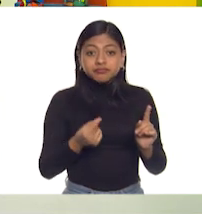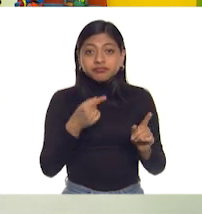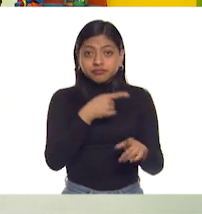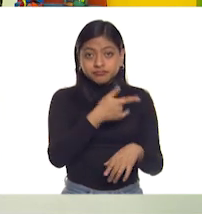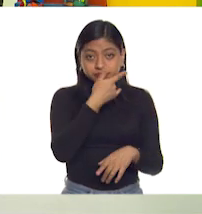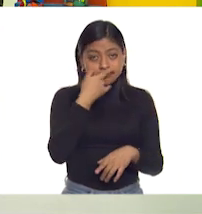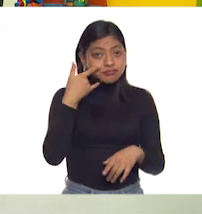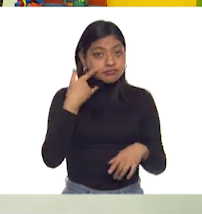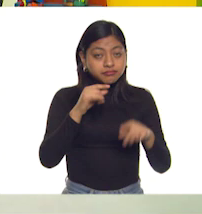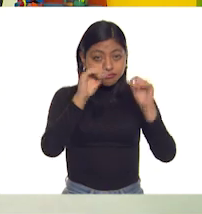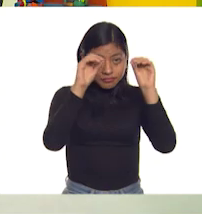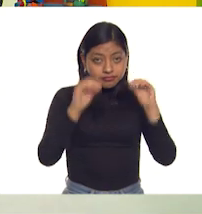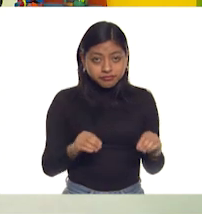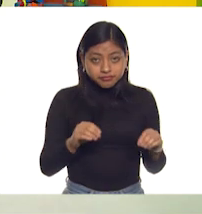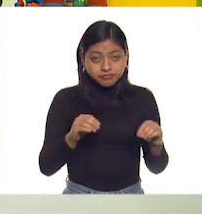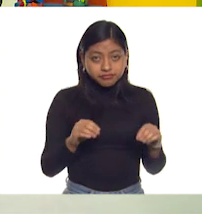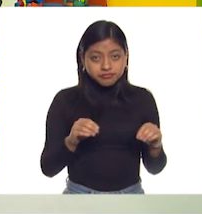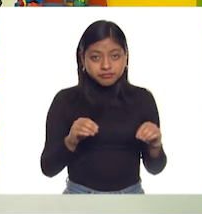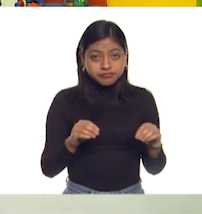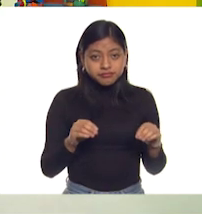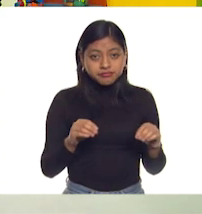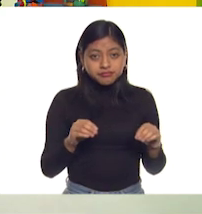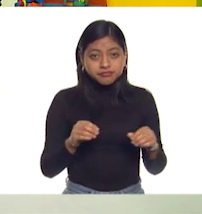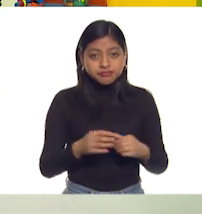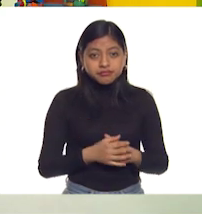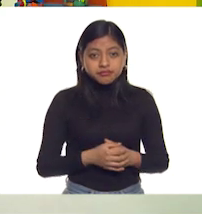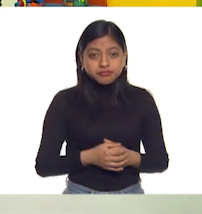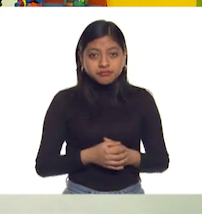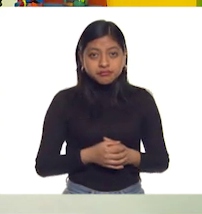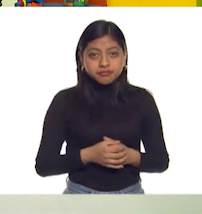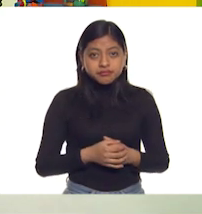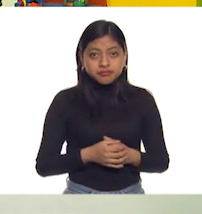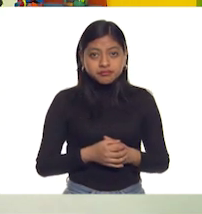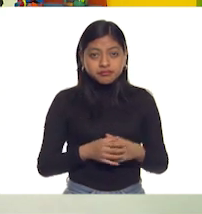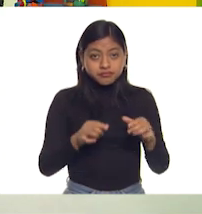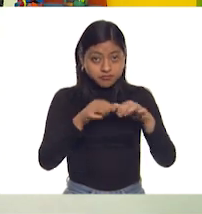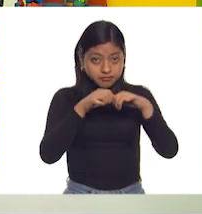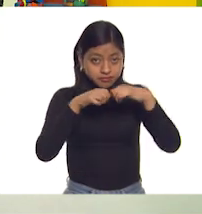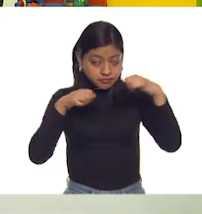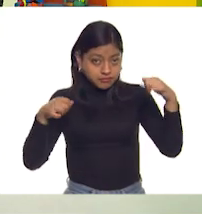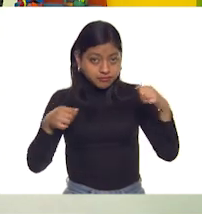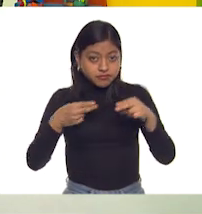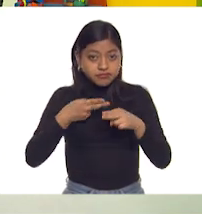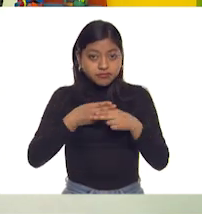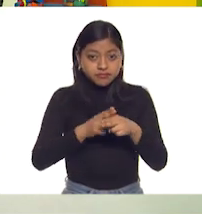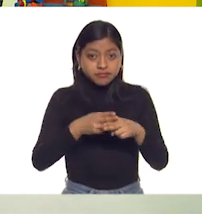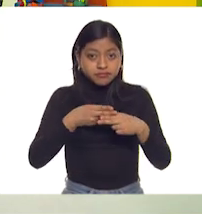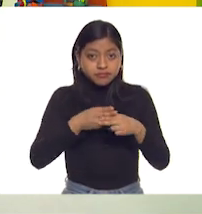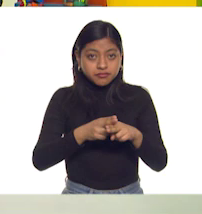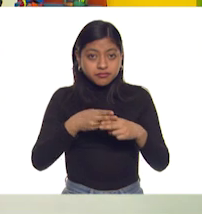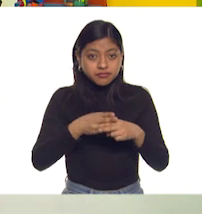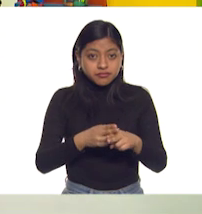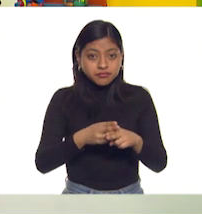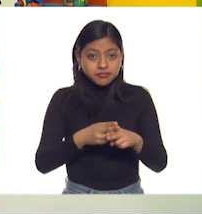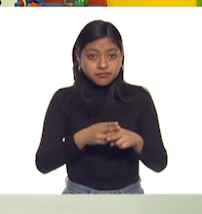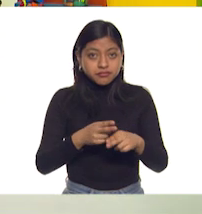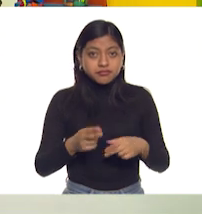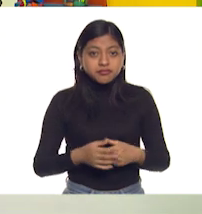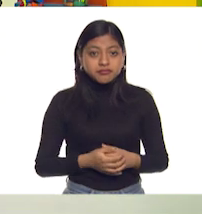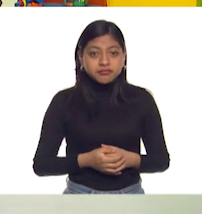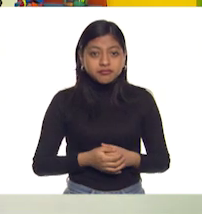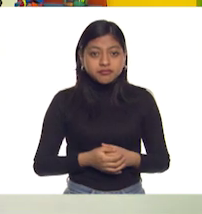al muertito, sacó su cuchillito y